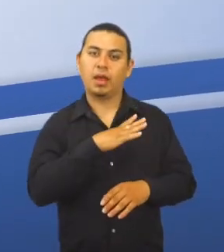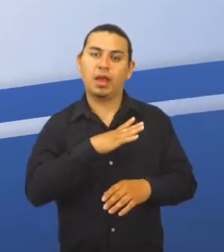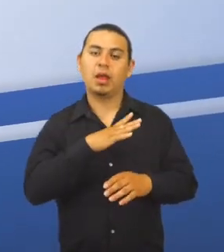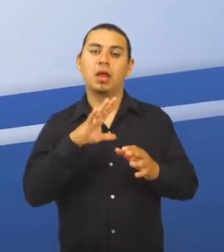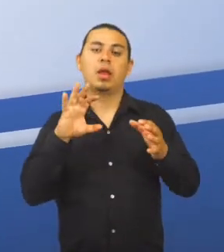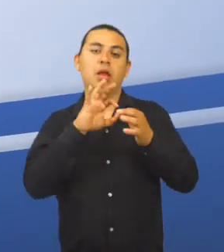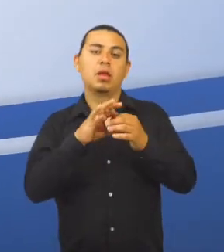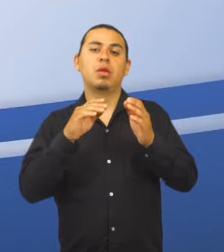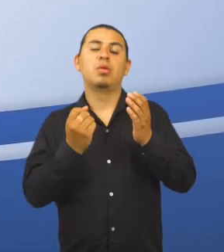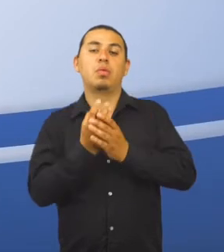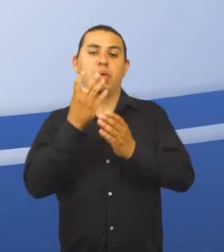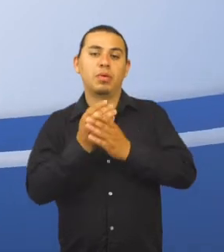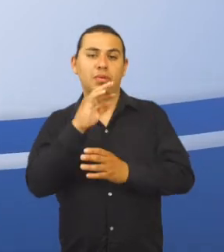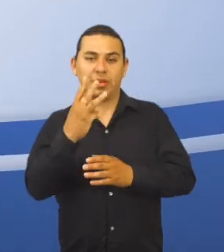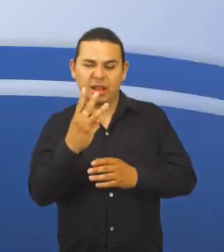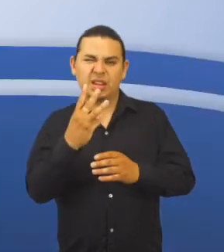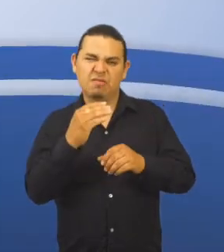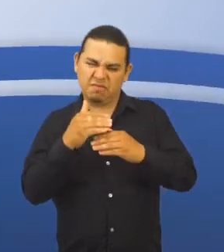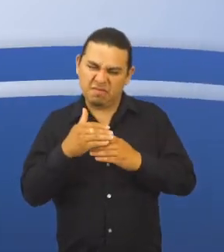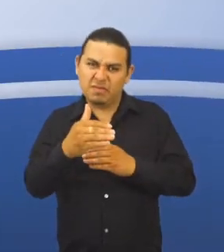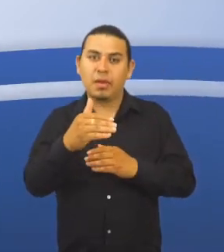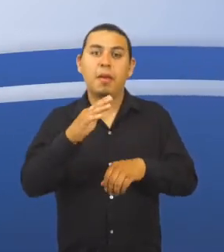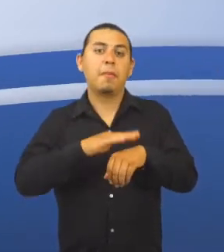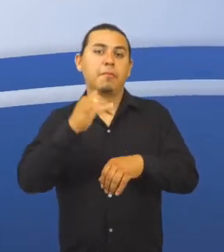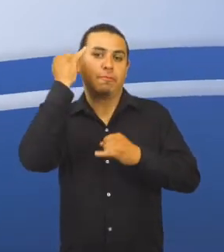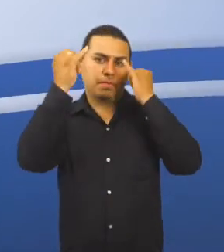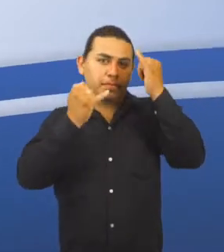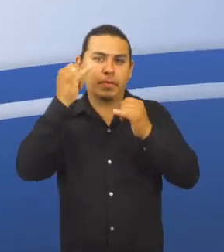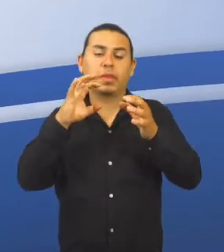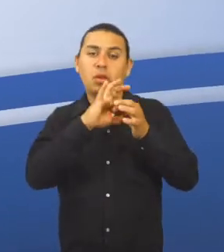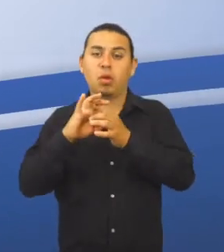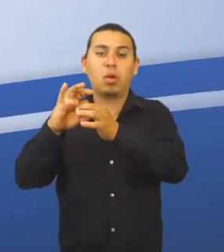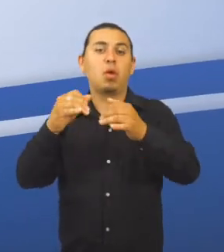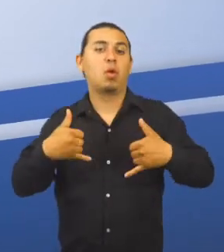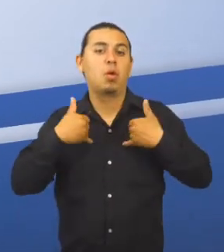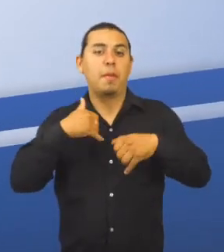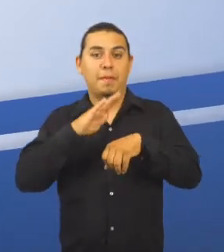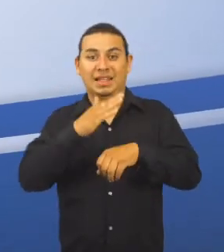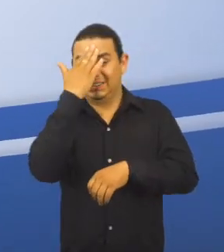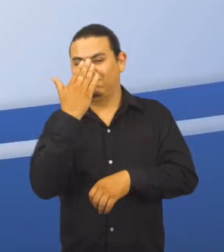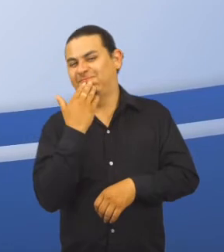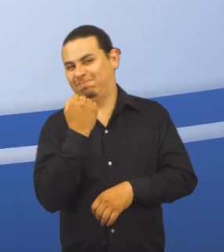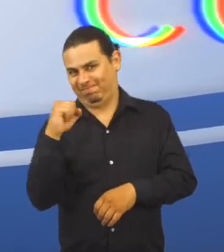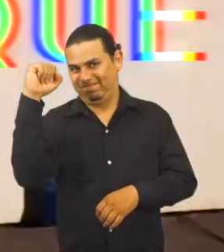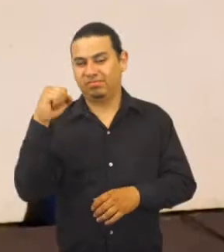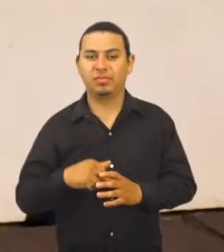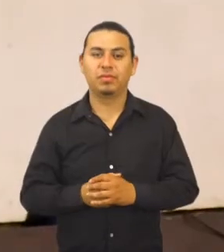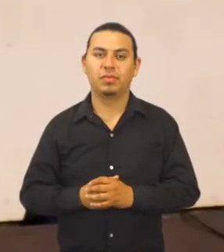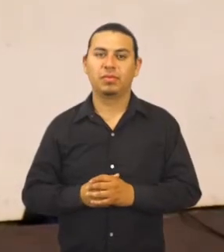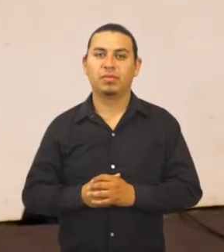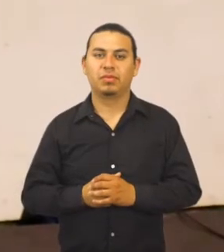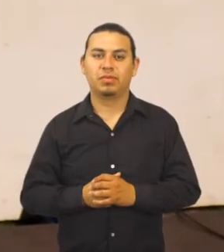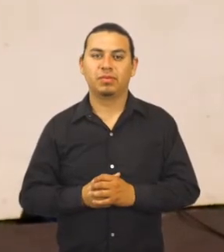universitaria, cumplieron 53 años de actividades, alegrándonos el día y la noche, conformado por los jóvenes más talentosos.